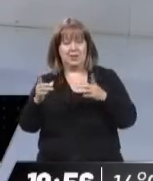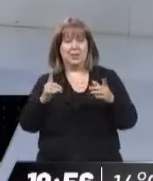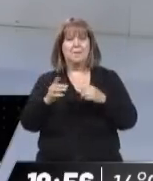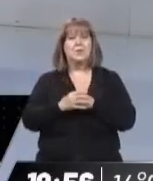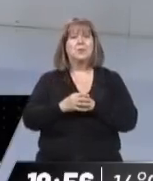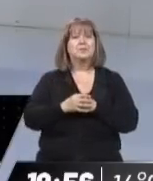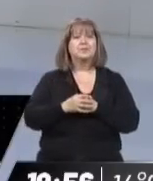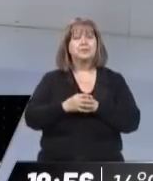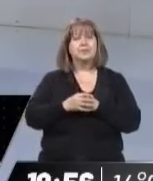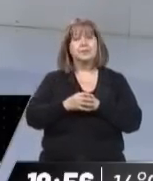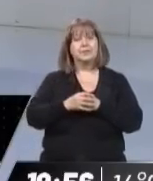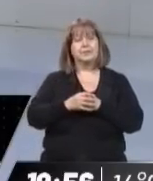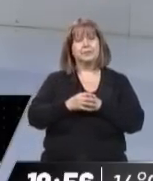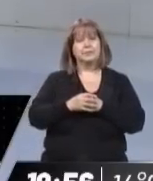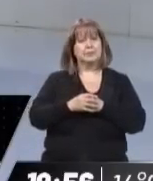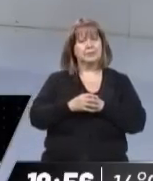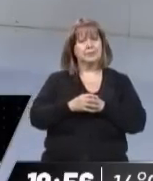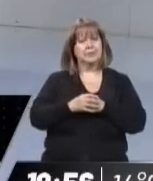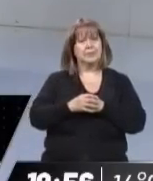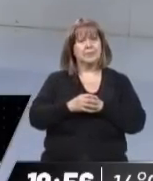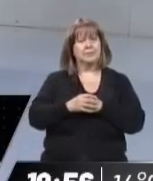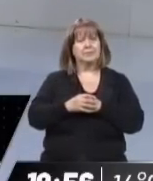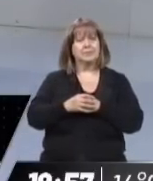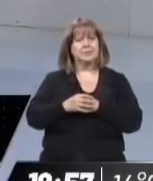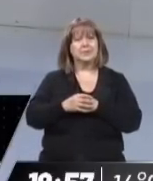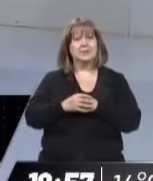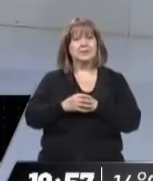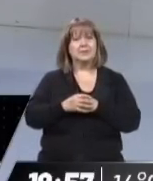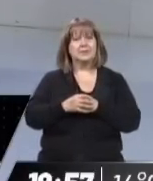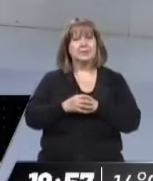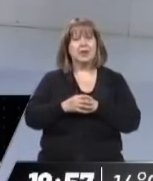Este suelo. Este suelo. Este suelo, exactamente. Está buenísimo. Que sí, lindo filmado y demás.